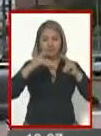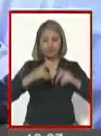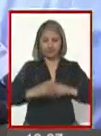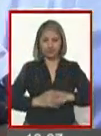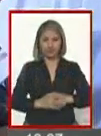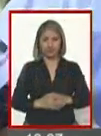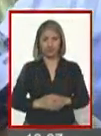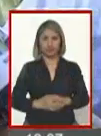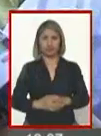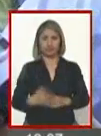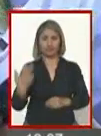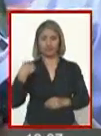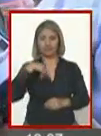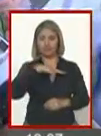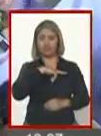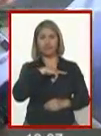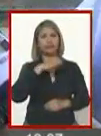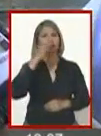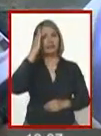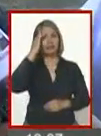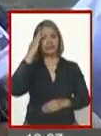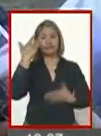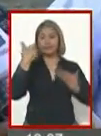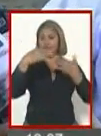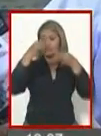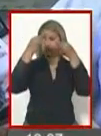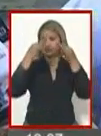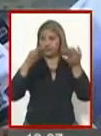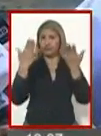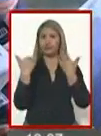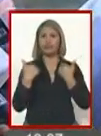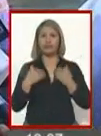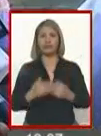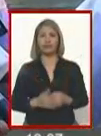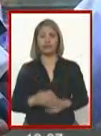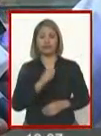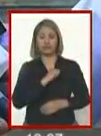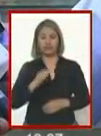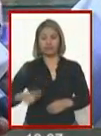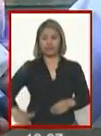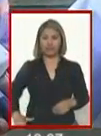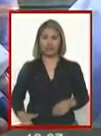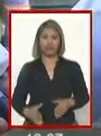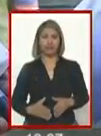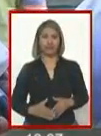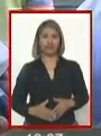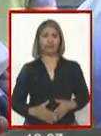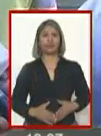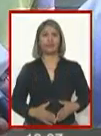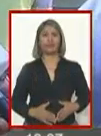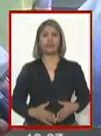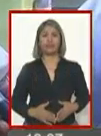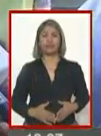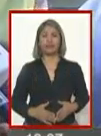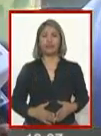análisis nosotros conocida la decisión que ha tomado el alcalde municipal de